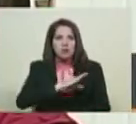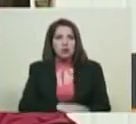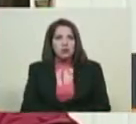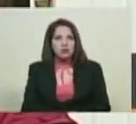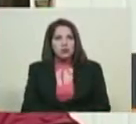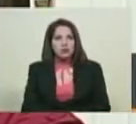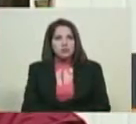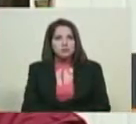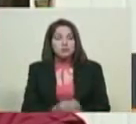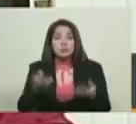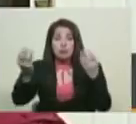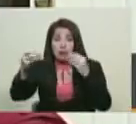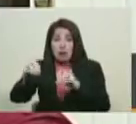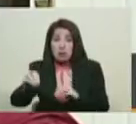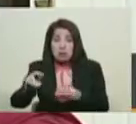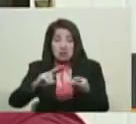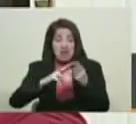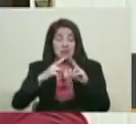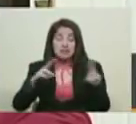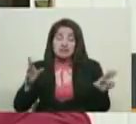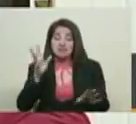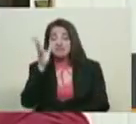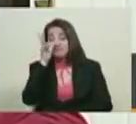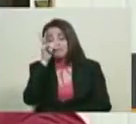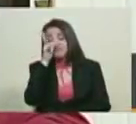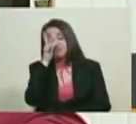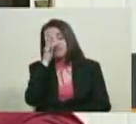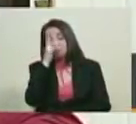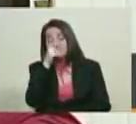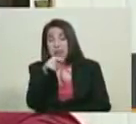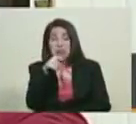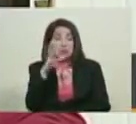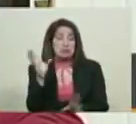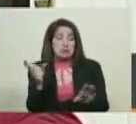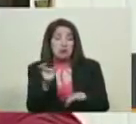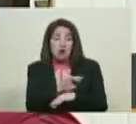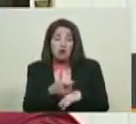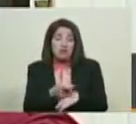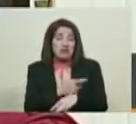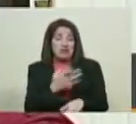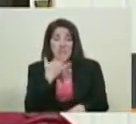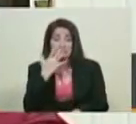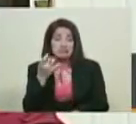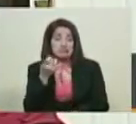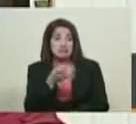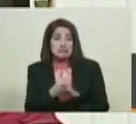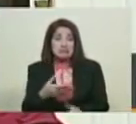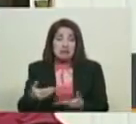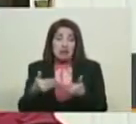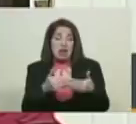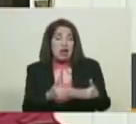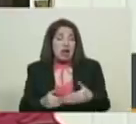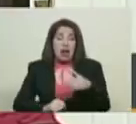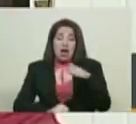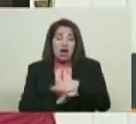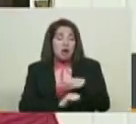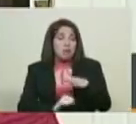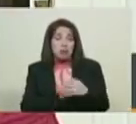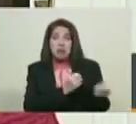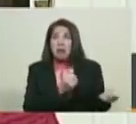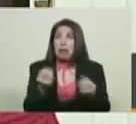Lamentablemente el acuerdo de paz ha sido burlado por un gobierno incapaz, un gobierno proimperialista, un gobierno